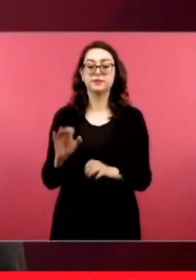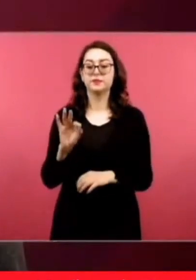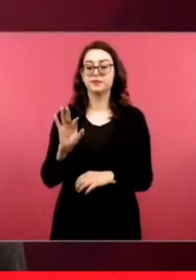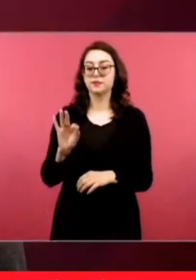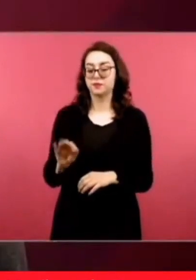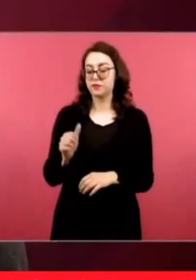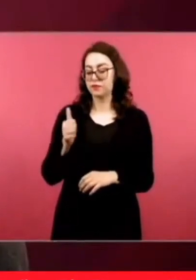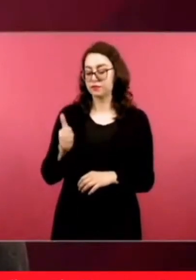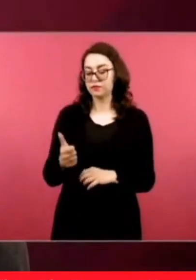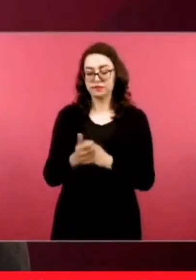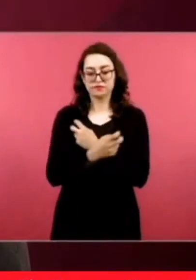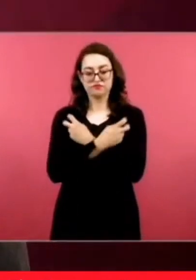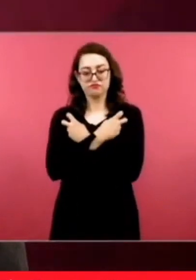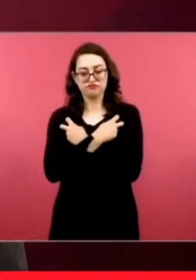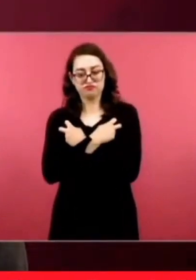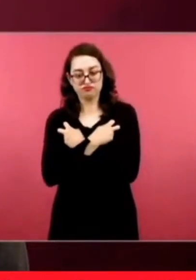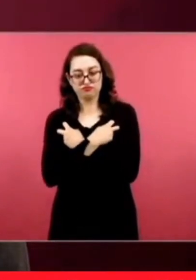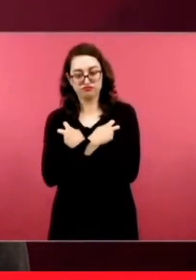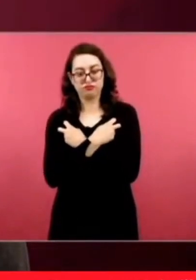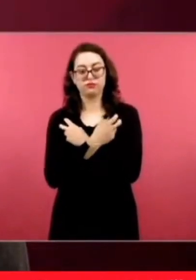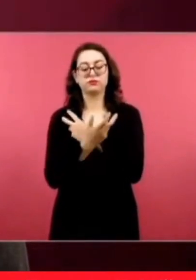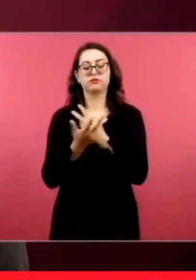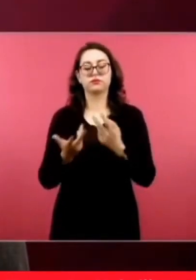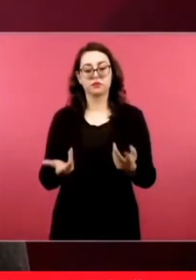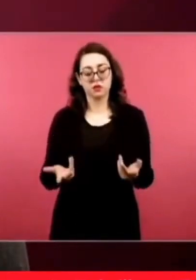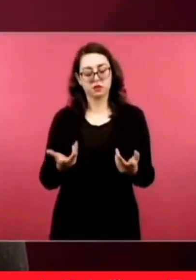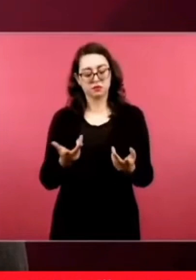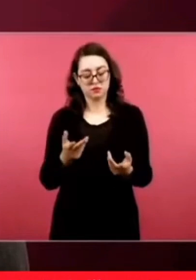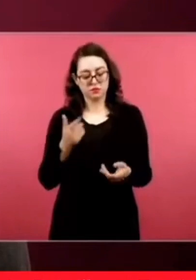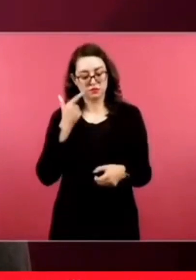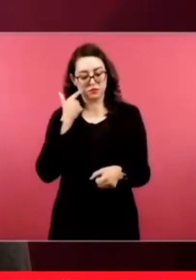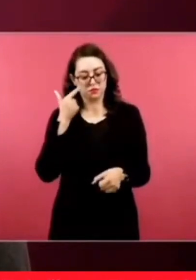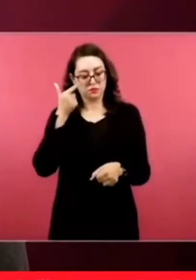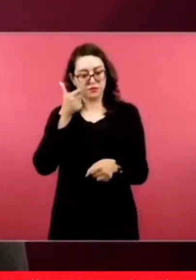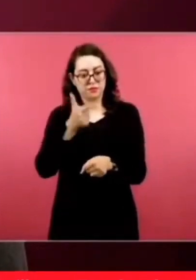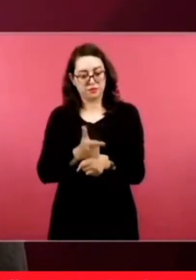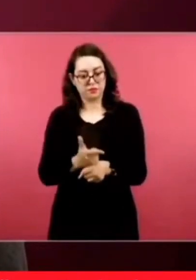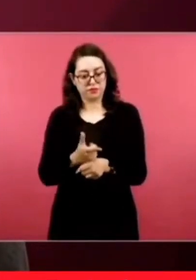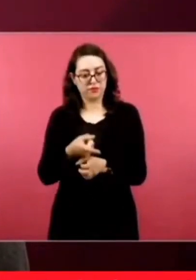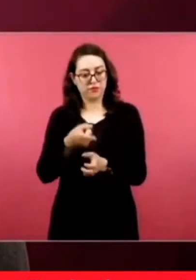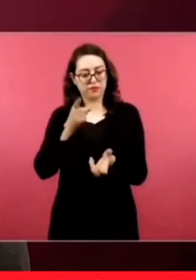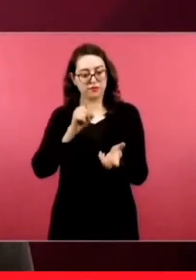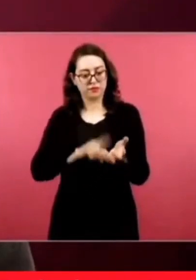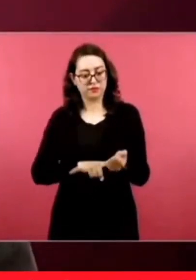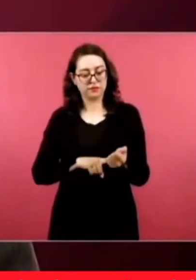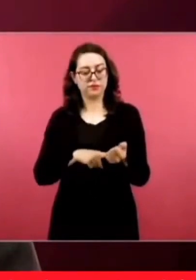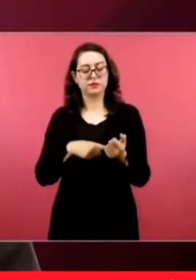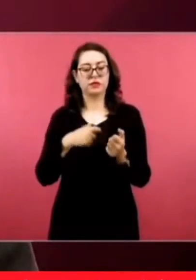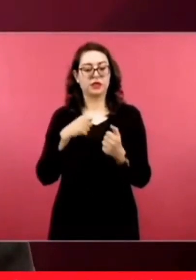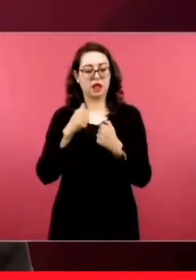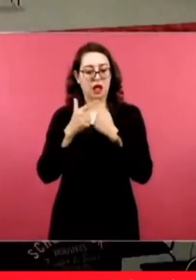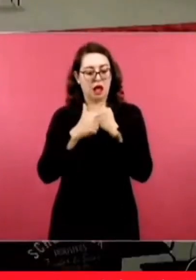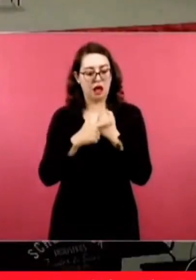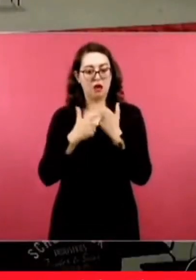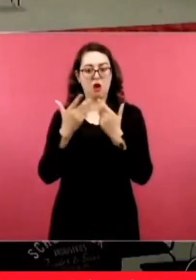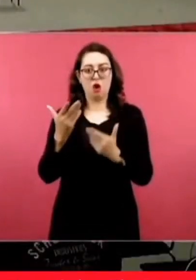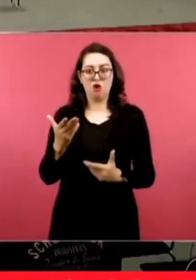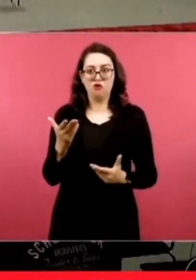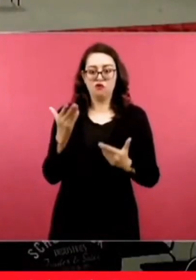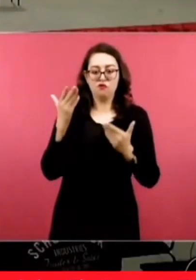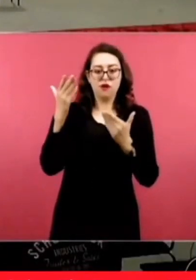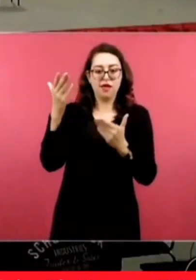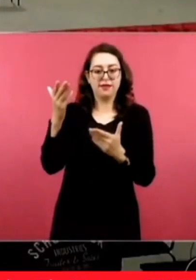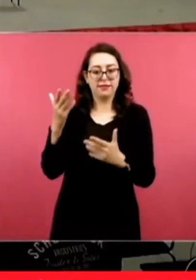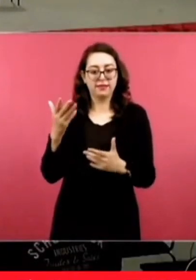646 enterramientos humanos, osamentas que están vinculadas frecuentemente con ofrendas que